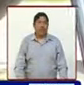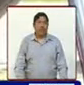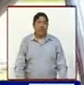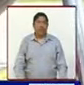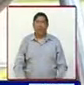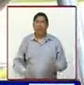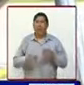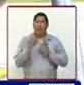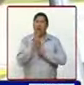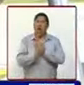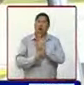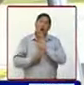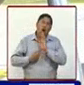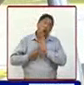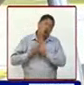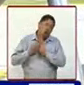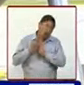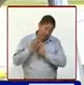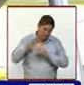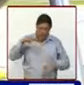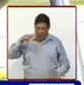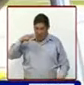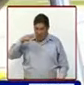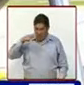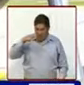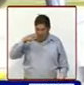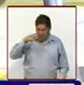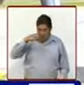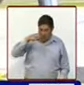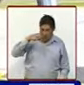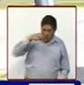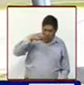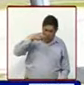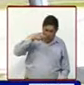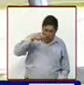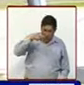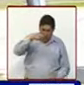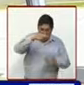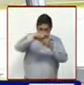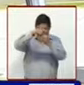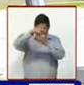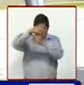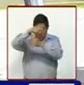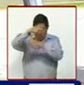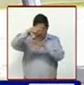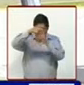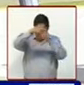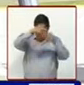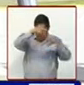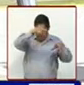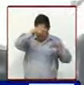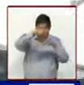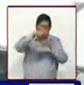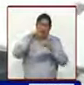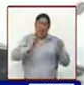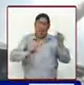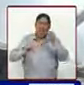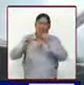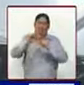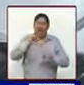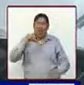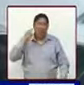Después de más de una hora de sobrevuelo, el territorio potosino se bombardearon con pastillas de yoduro de